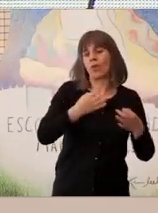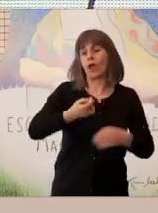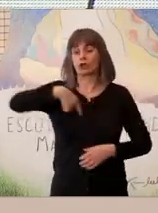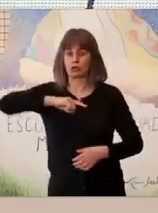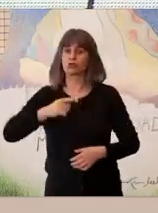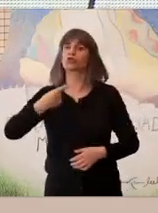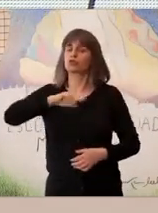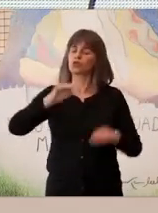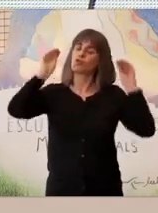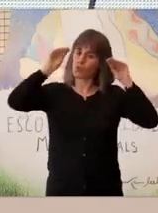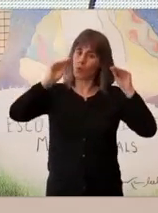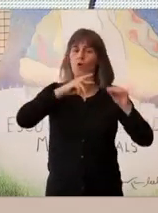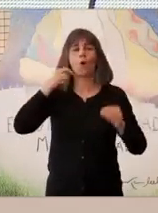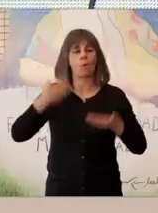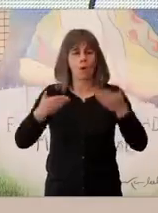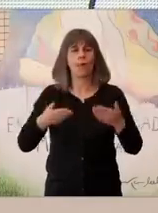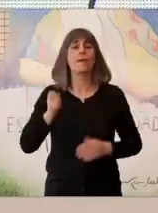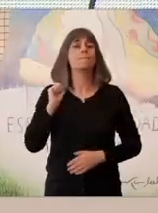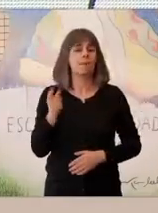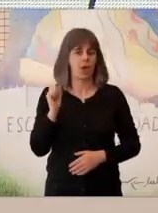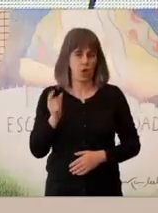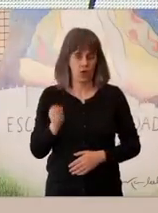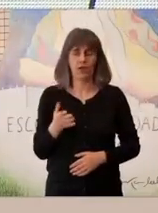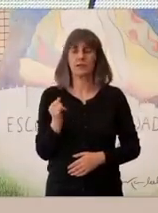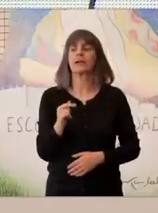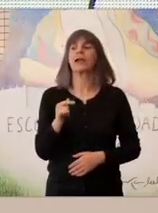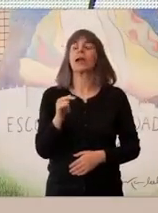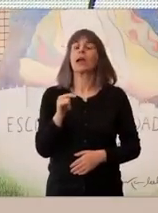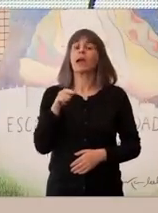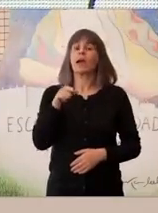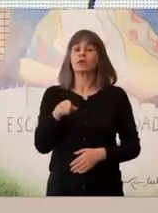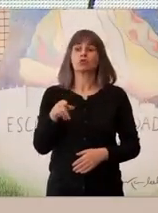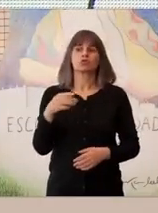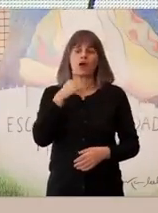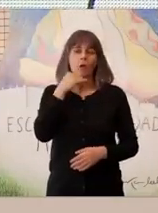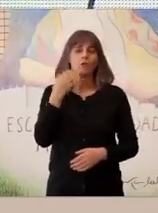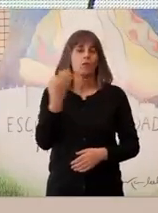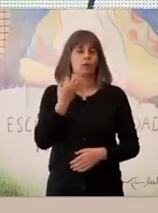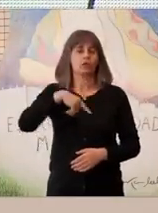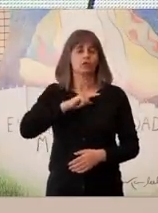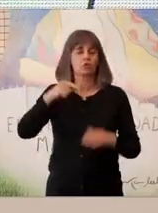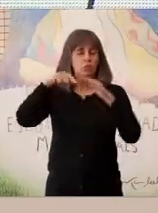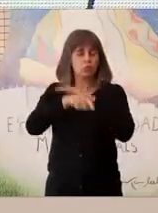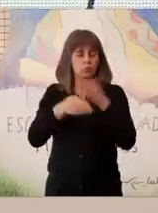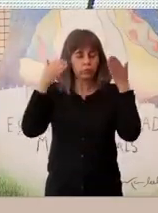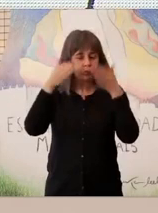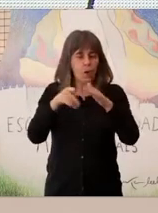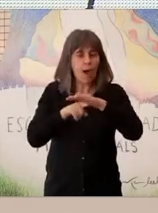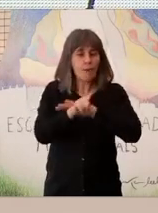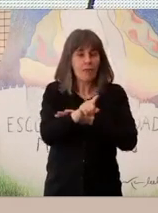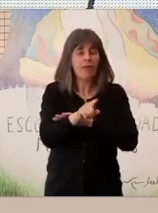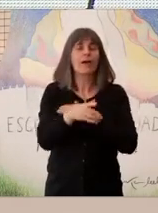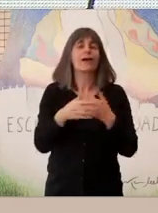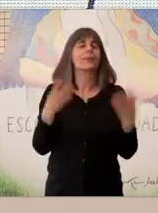me parecería esencial, y ahí sí que creo que es un punto en el que deberíamos profundizar y avanzar, es que para acceder